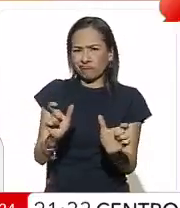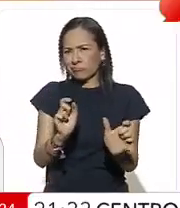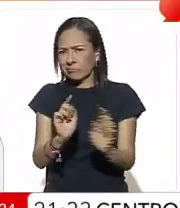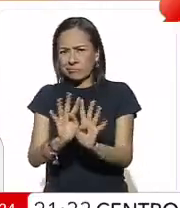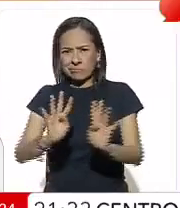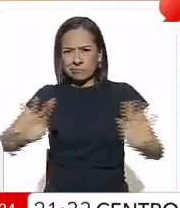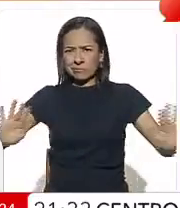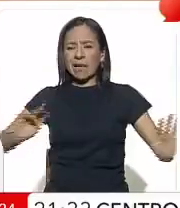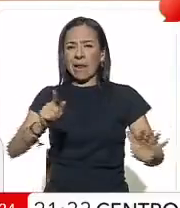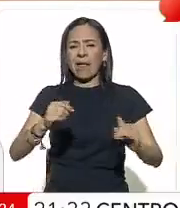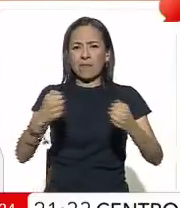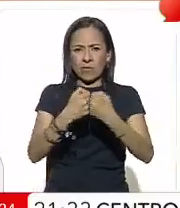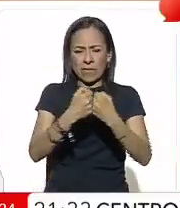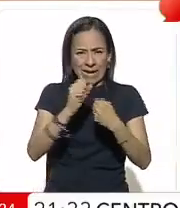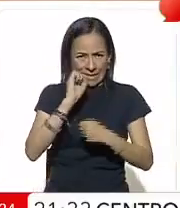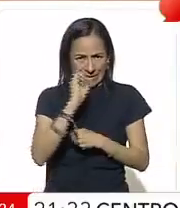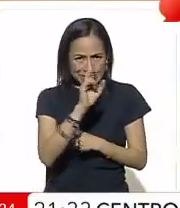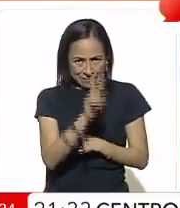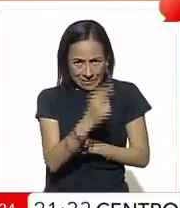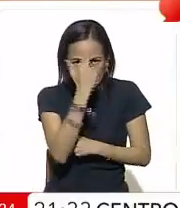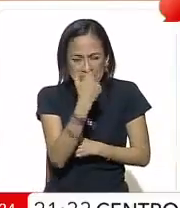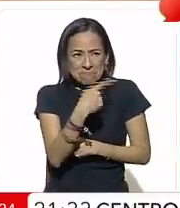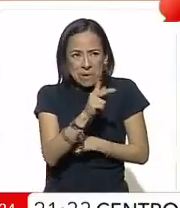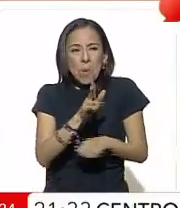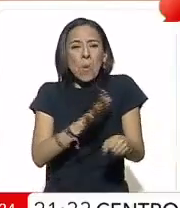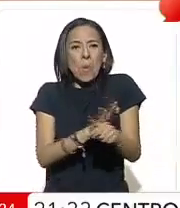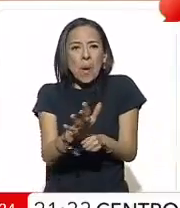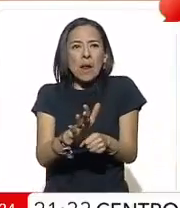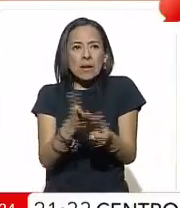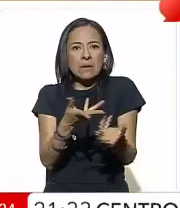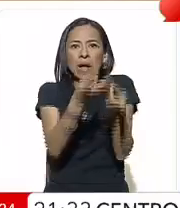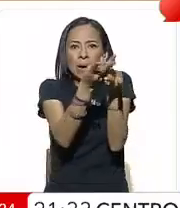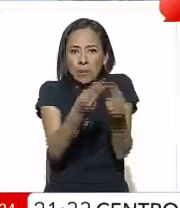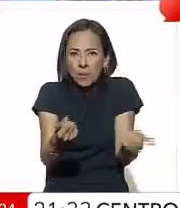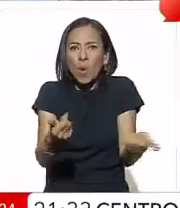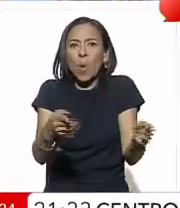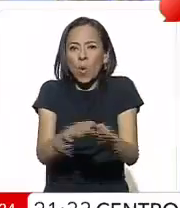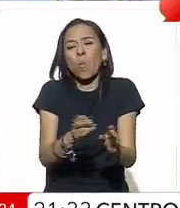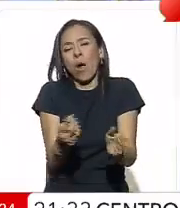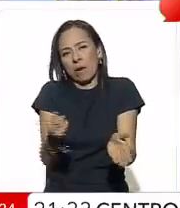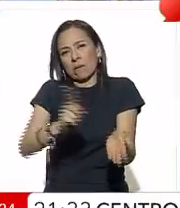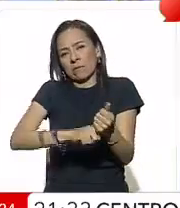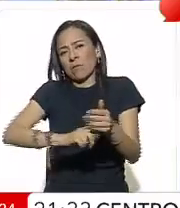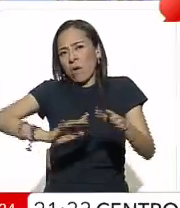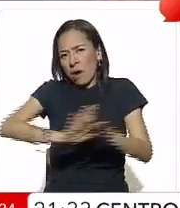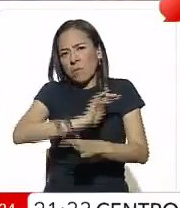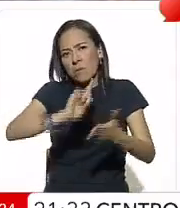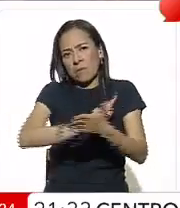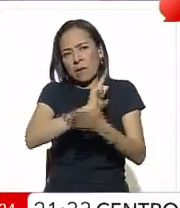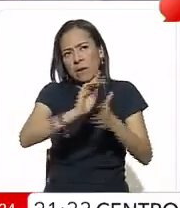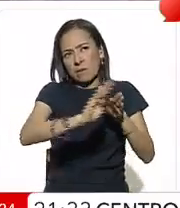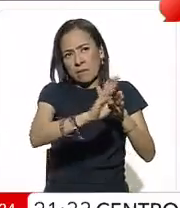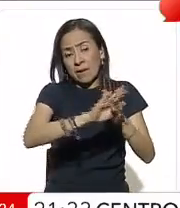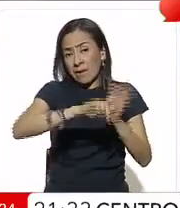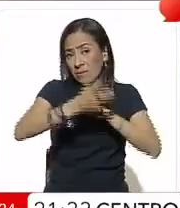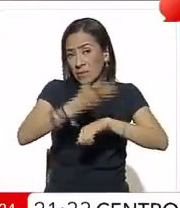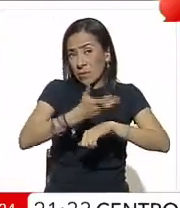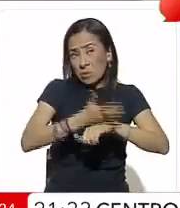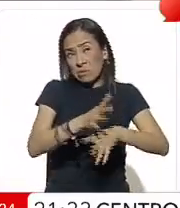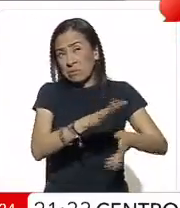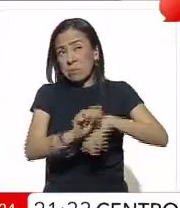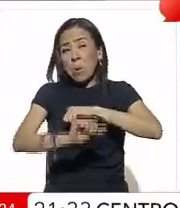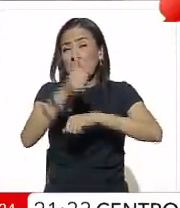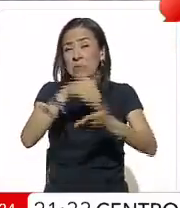es que también haya soluciones al tema migratorio con una reforma migratoria. En Estados Unidos viven y trabajan más de 11 millones